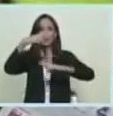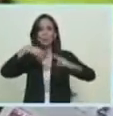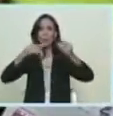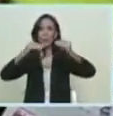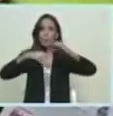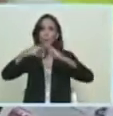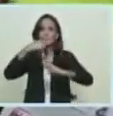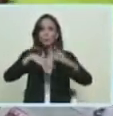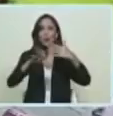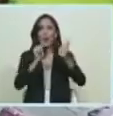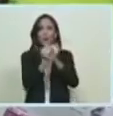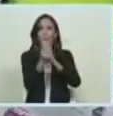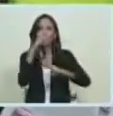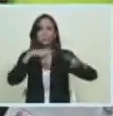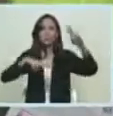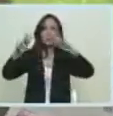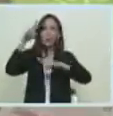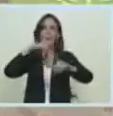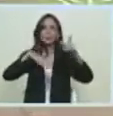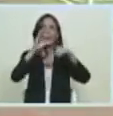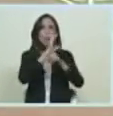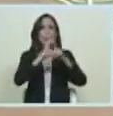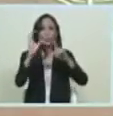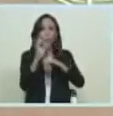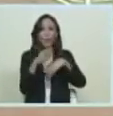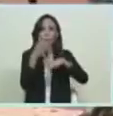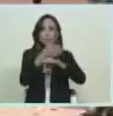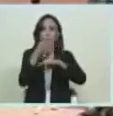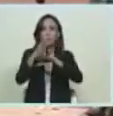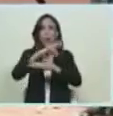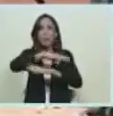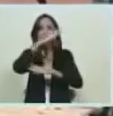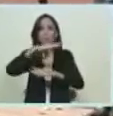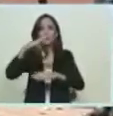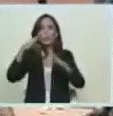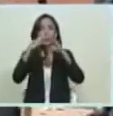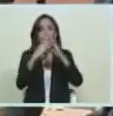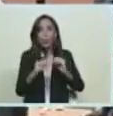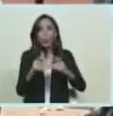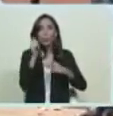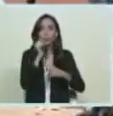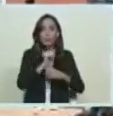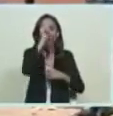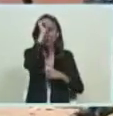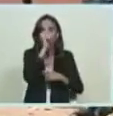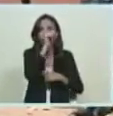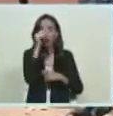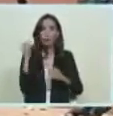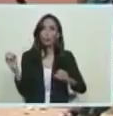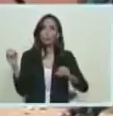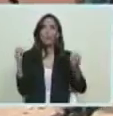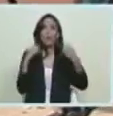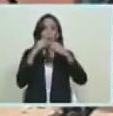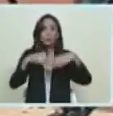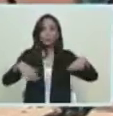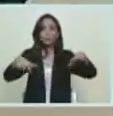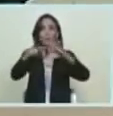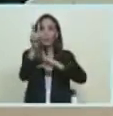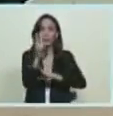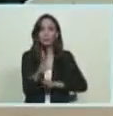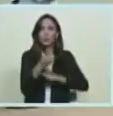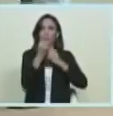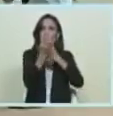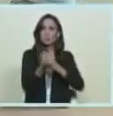promotores deportivos, culturales, recreadores en más de 2.000 puntos todos los fines de semana a nivel nacional, con nuestras tomas deportivas, con nuestras